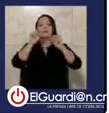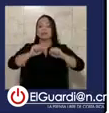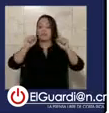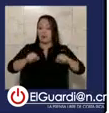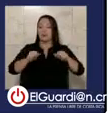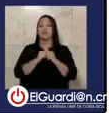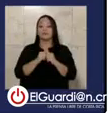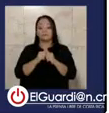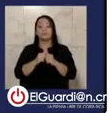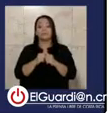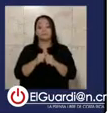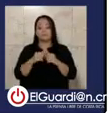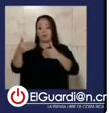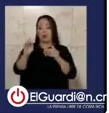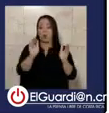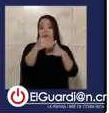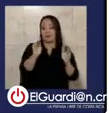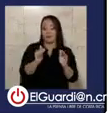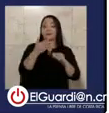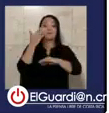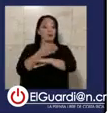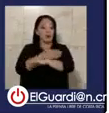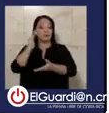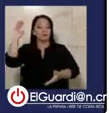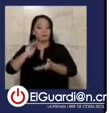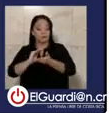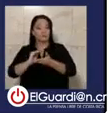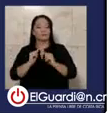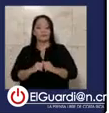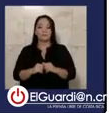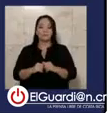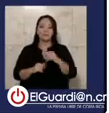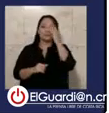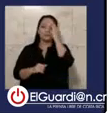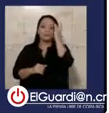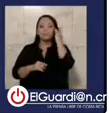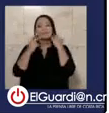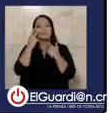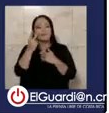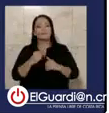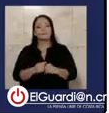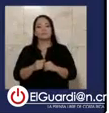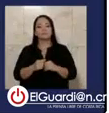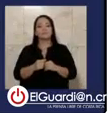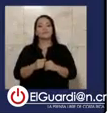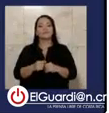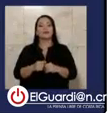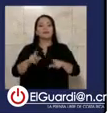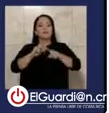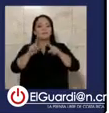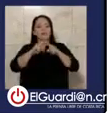han sufrido los contenedores, que estamos mejorando, como se verá en la próxima filmina, incorporando una serie